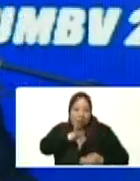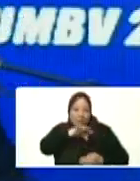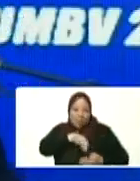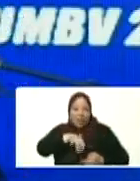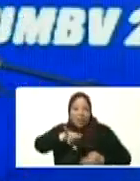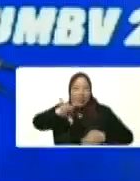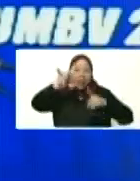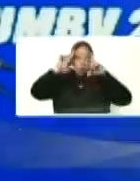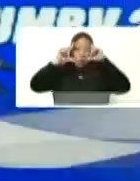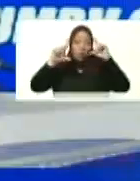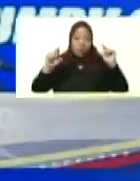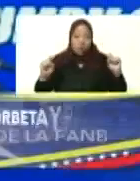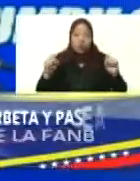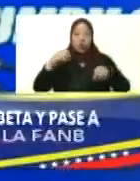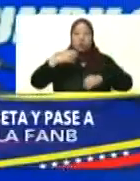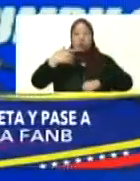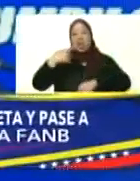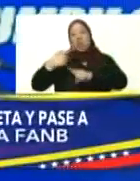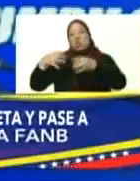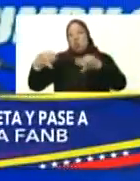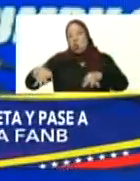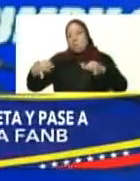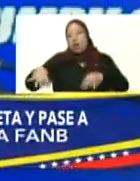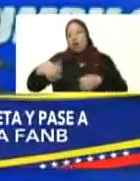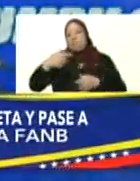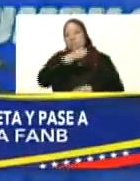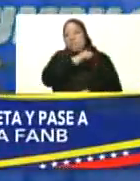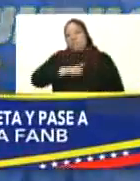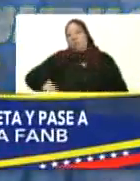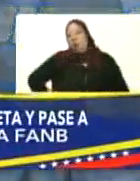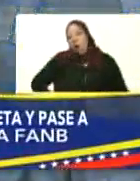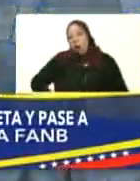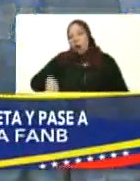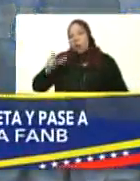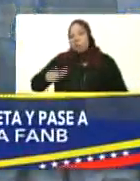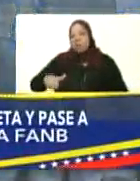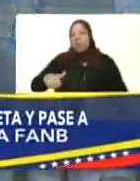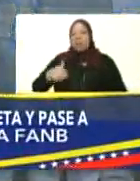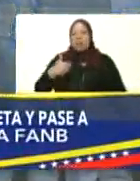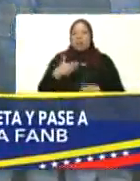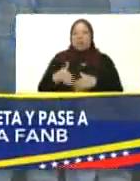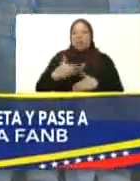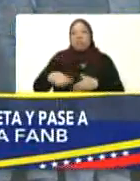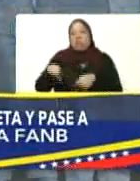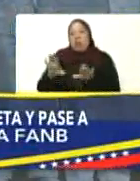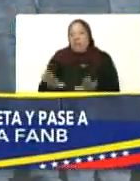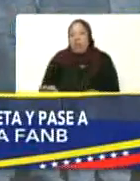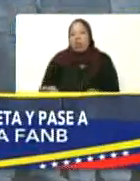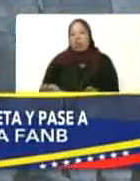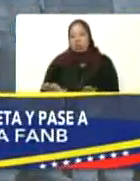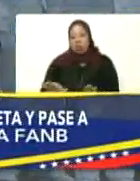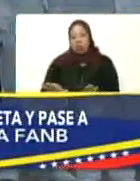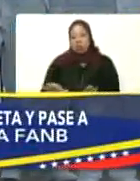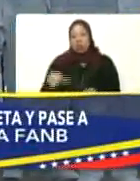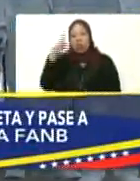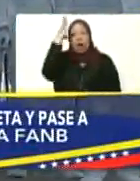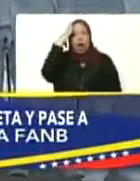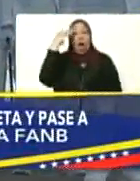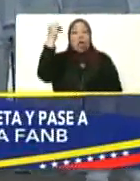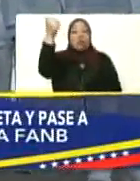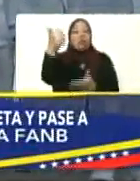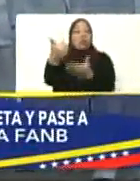donde normalmente los perezosos indolentes se dan por vencidos. Dios Todopoderoso es